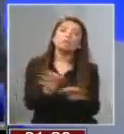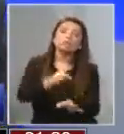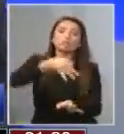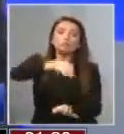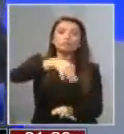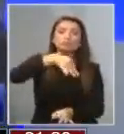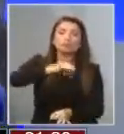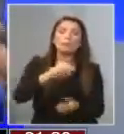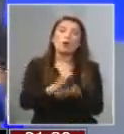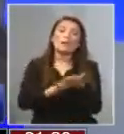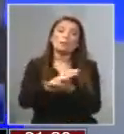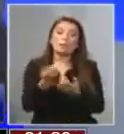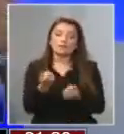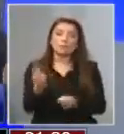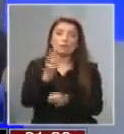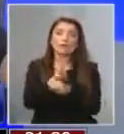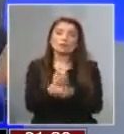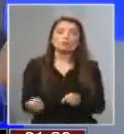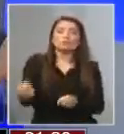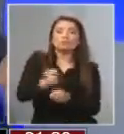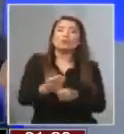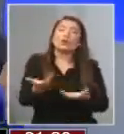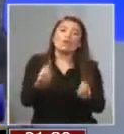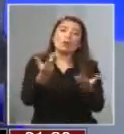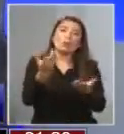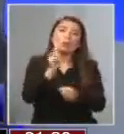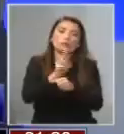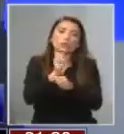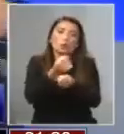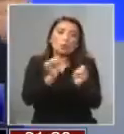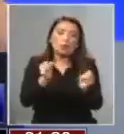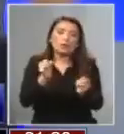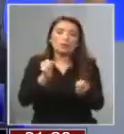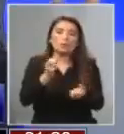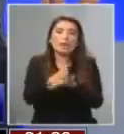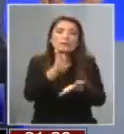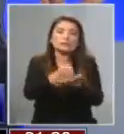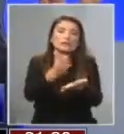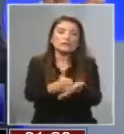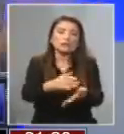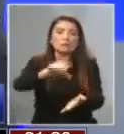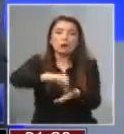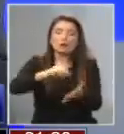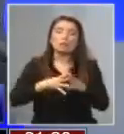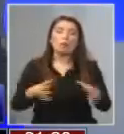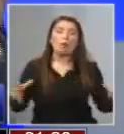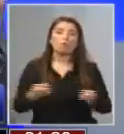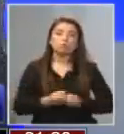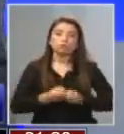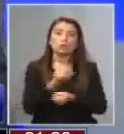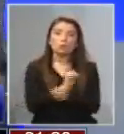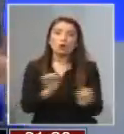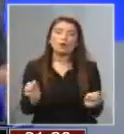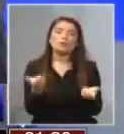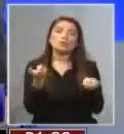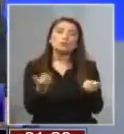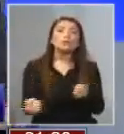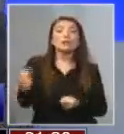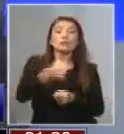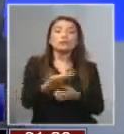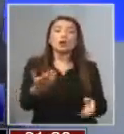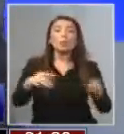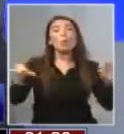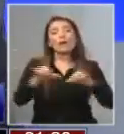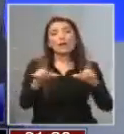profesor delante. Y si el profesor no puede estar ahí porque no se pueden hacer tantas clases en el país, que haya una, que el profesor aparezca por la vía de que sea un castorcito en la tele o algo